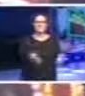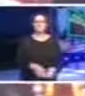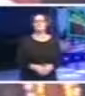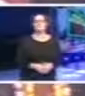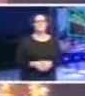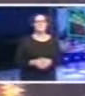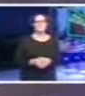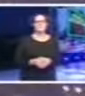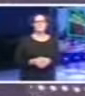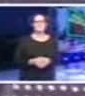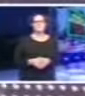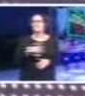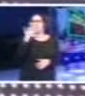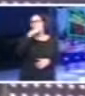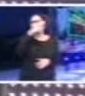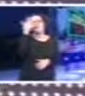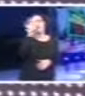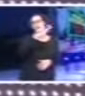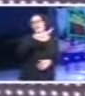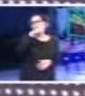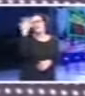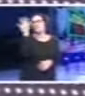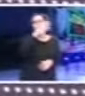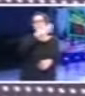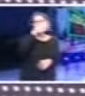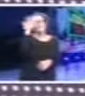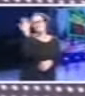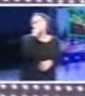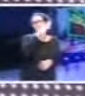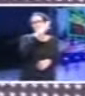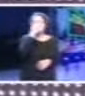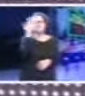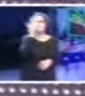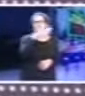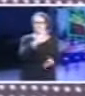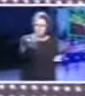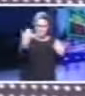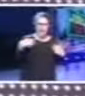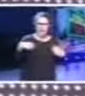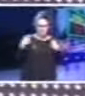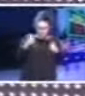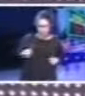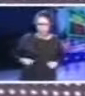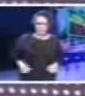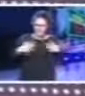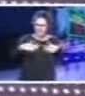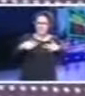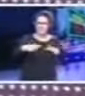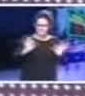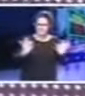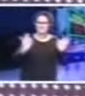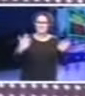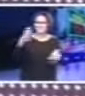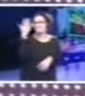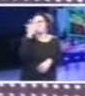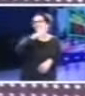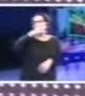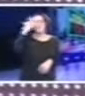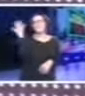afición. Carnaval, carnaval, venga, ponte ya tu disfraz.